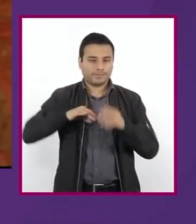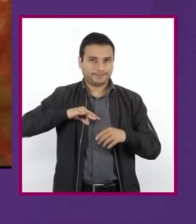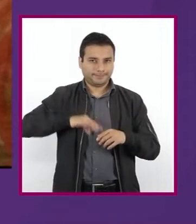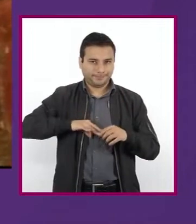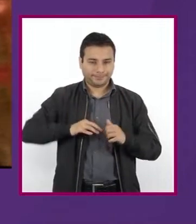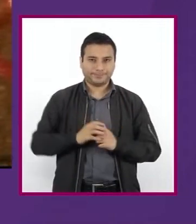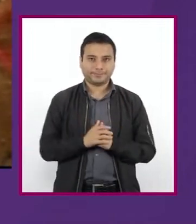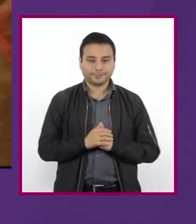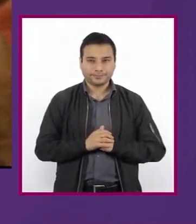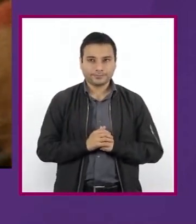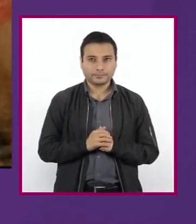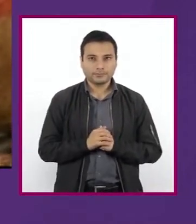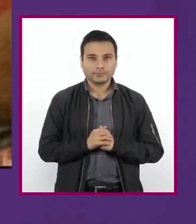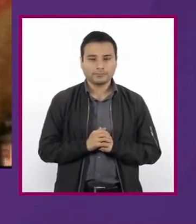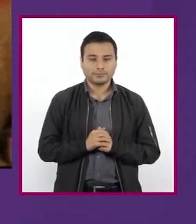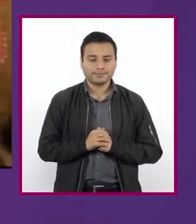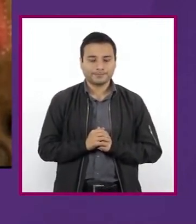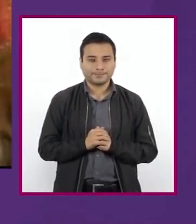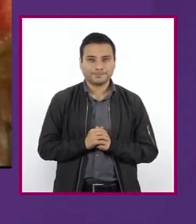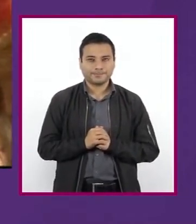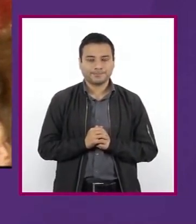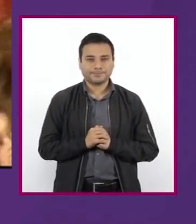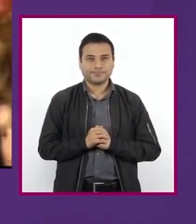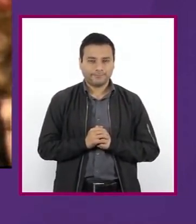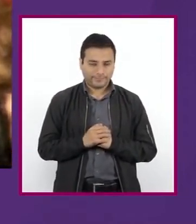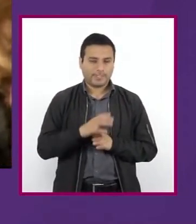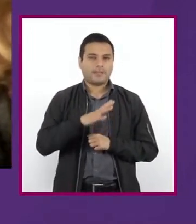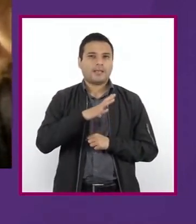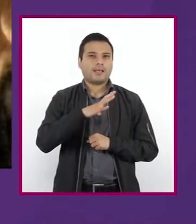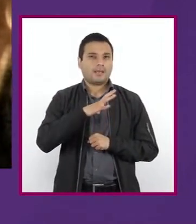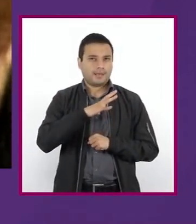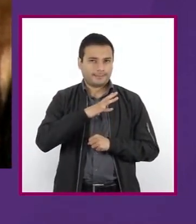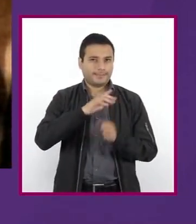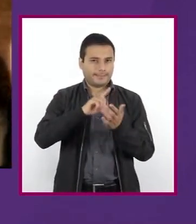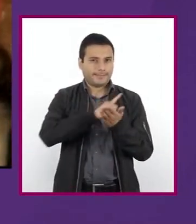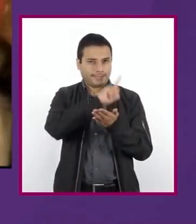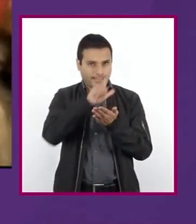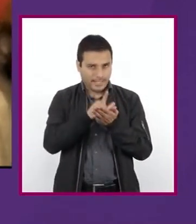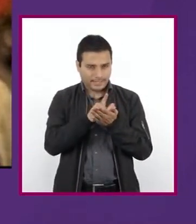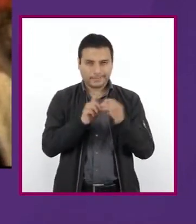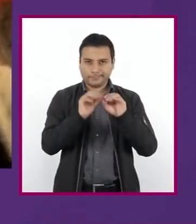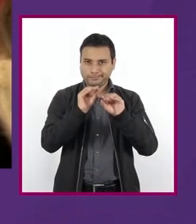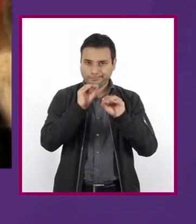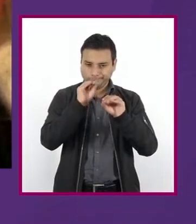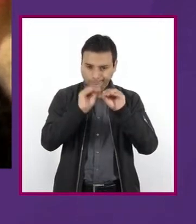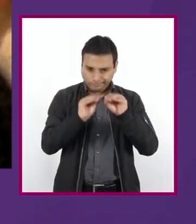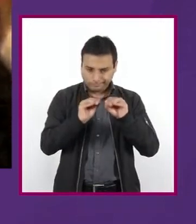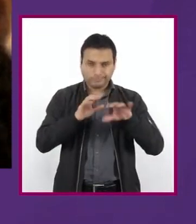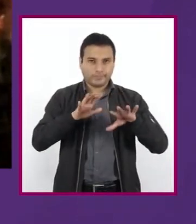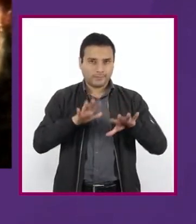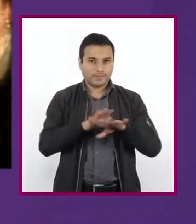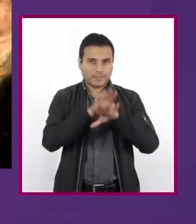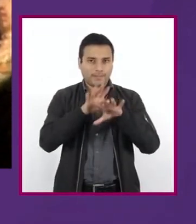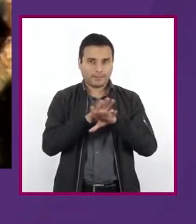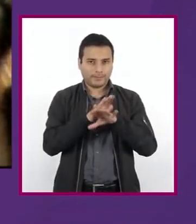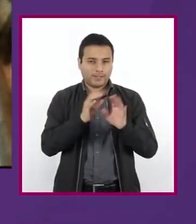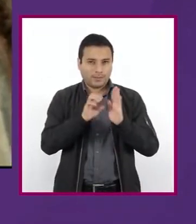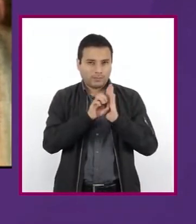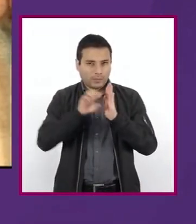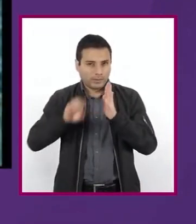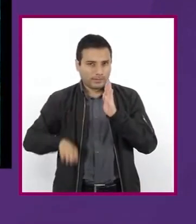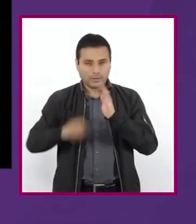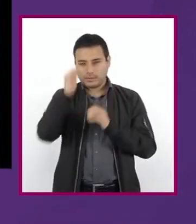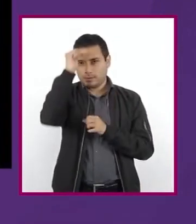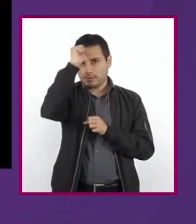Para ello se realizaron una serie de leyes que modificaron la relación con el clero, por ejemplo,